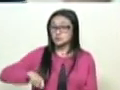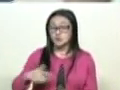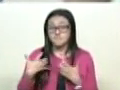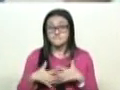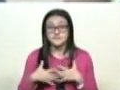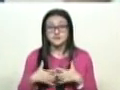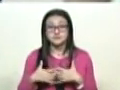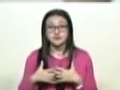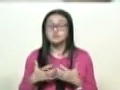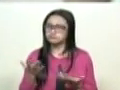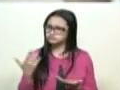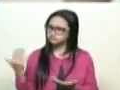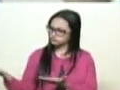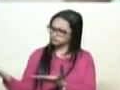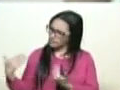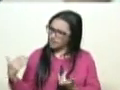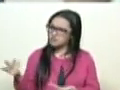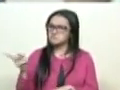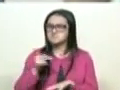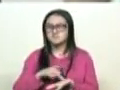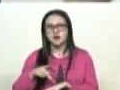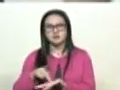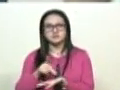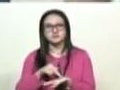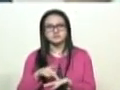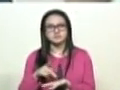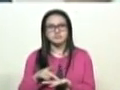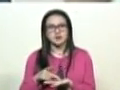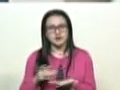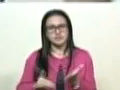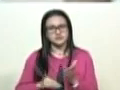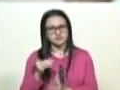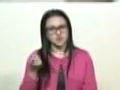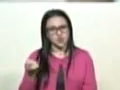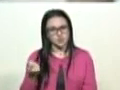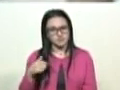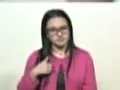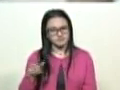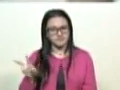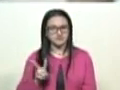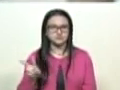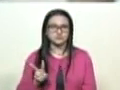es llamada a participar en este repuntar del desarrollo económico venezolano. ¿Cuál